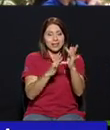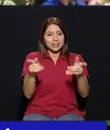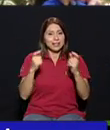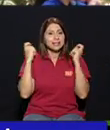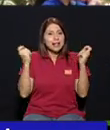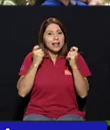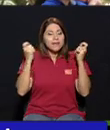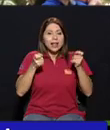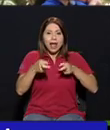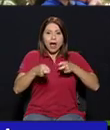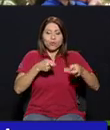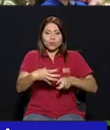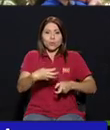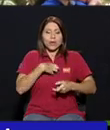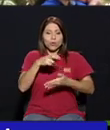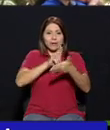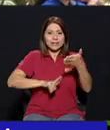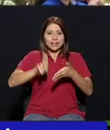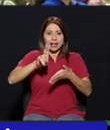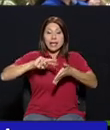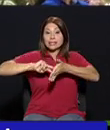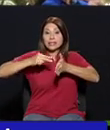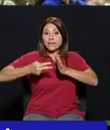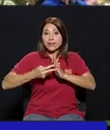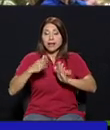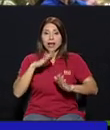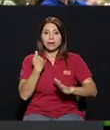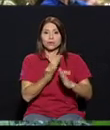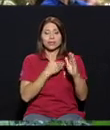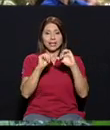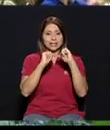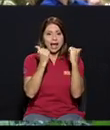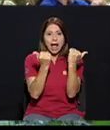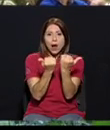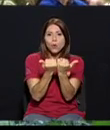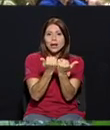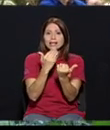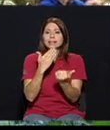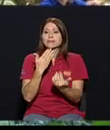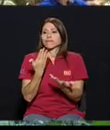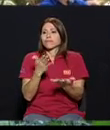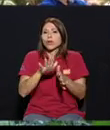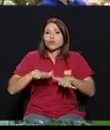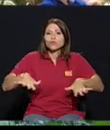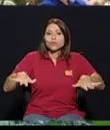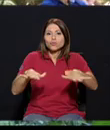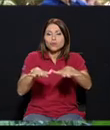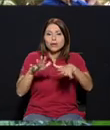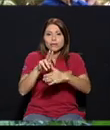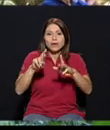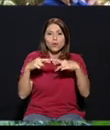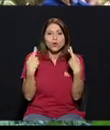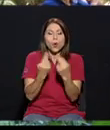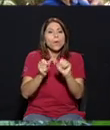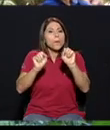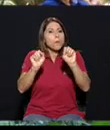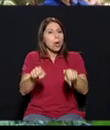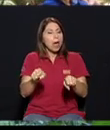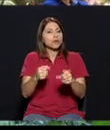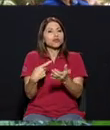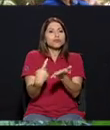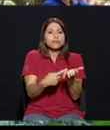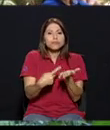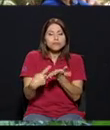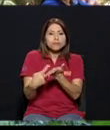Esto significa que en nuestras aulas y en nuestros espacios de reunión podamos conversar,